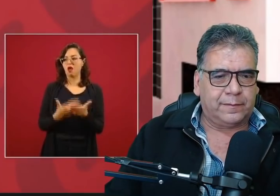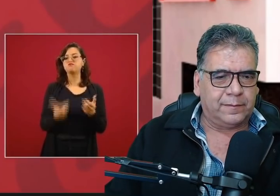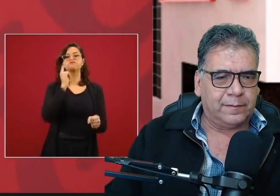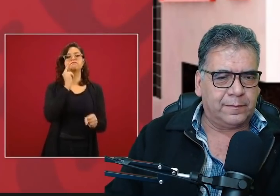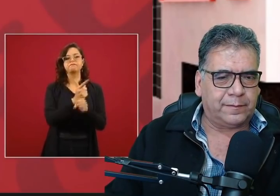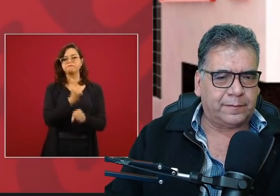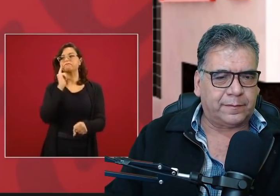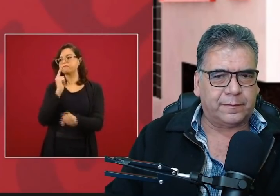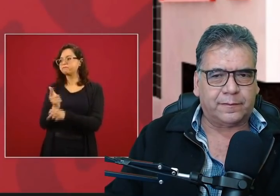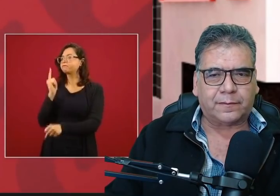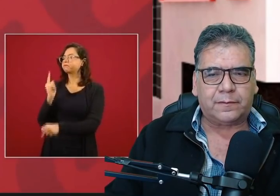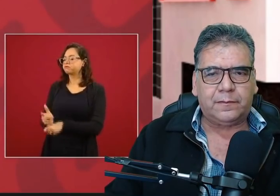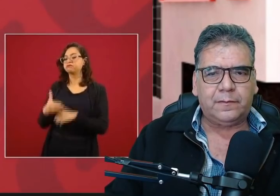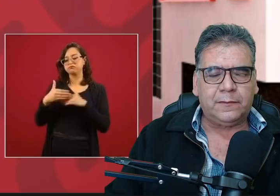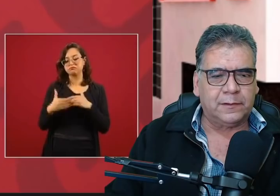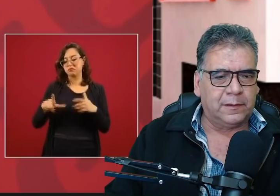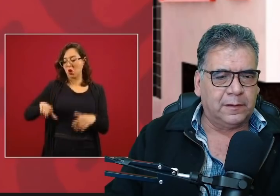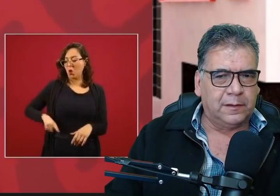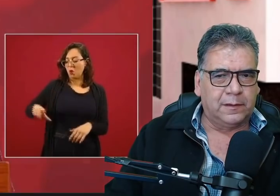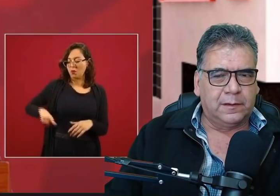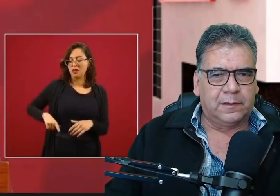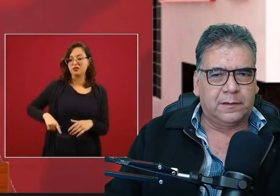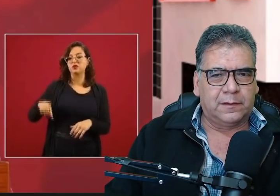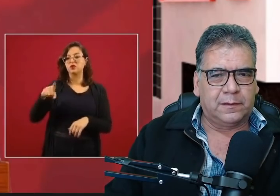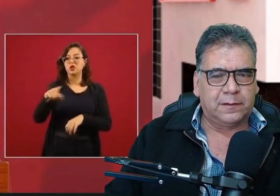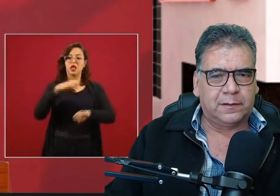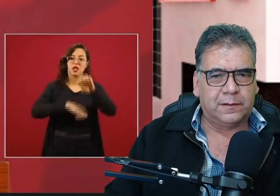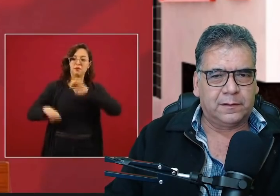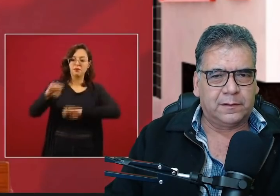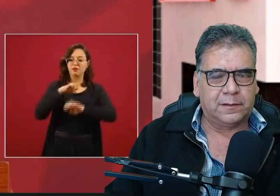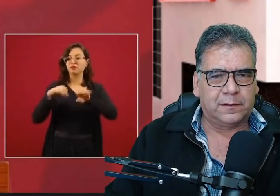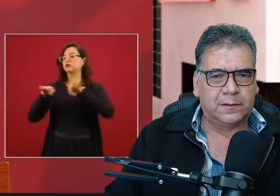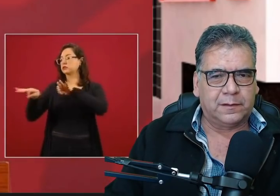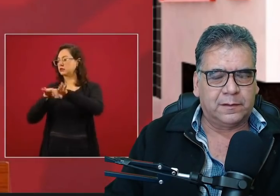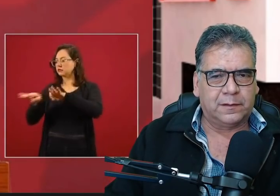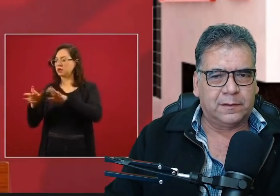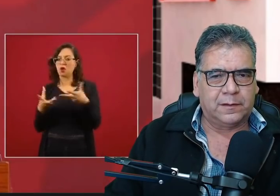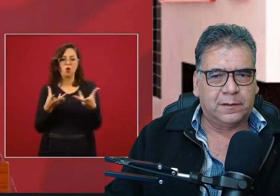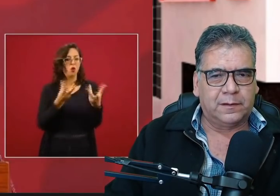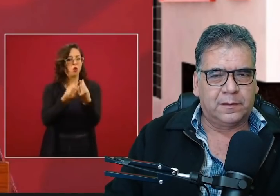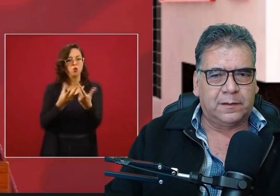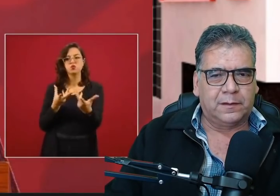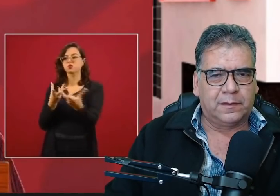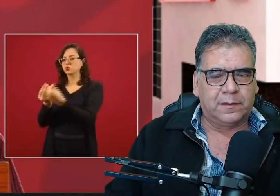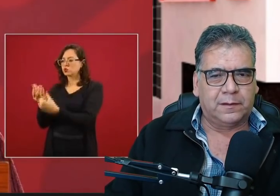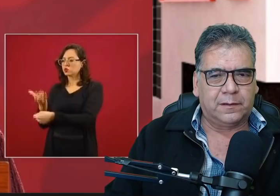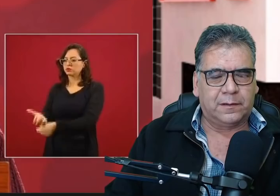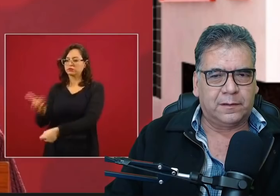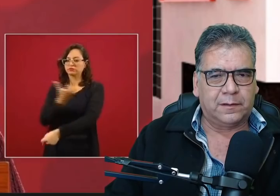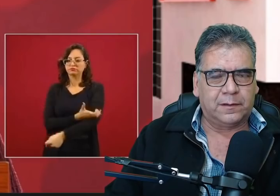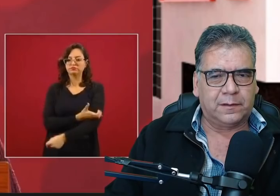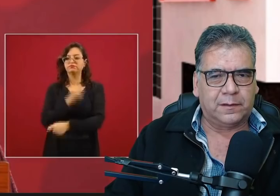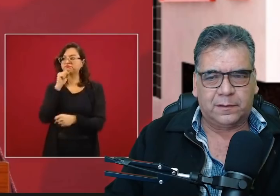un acompañamiento desde el gobierno a las empresas, a los trabajadores, a